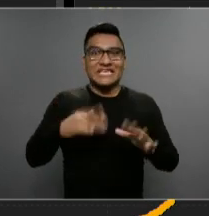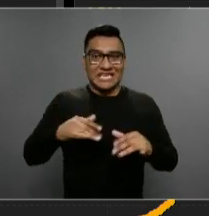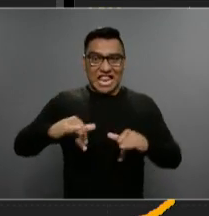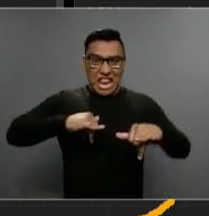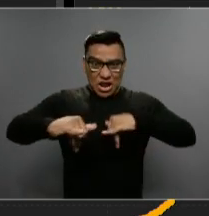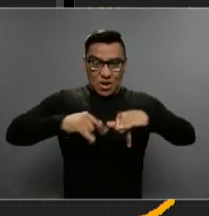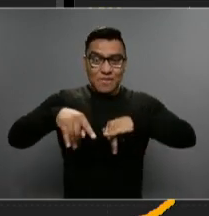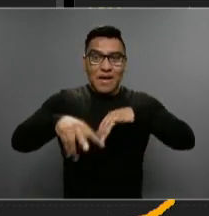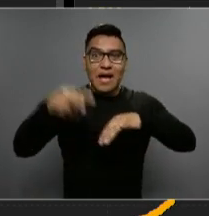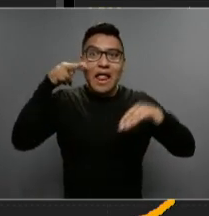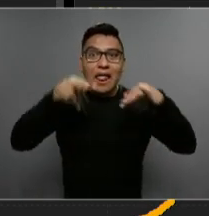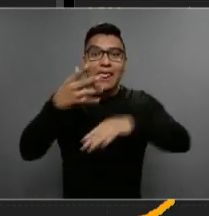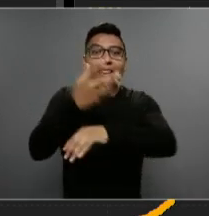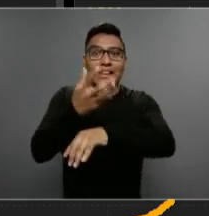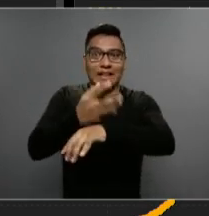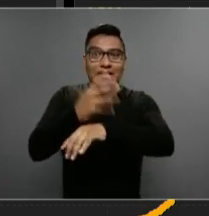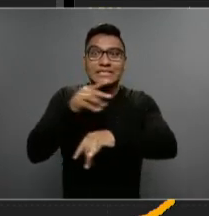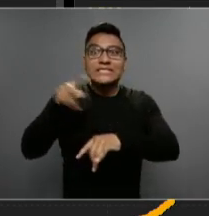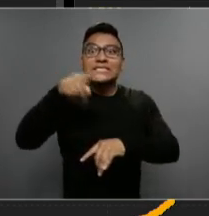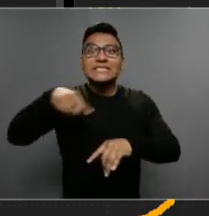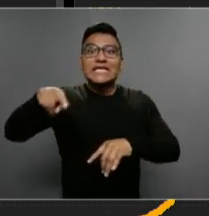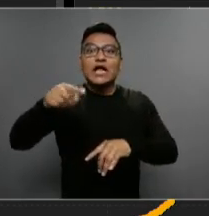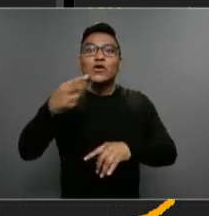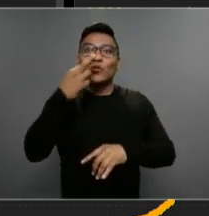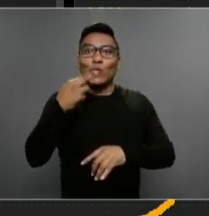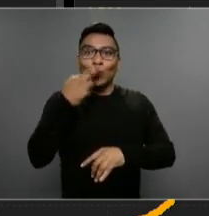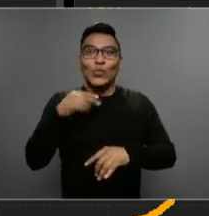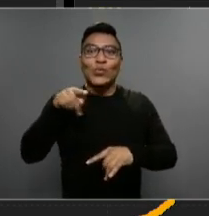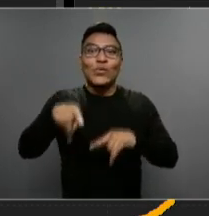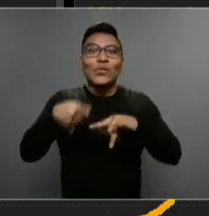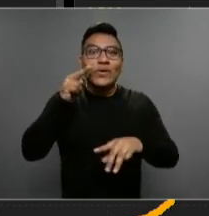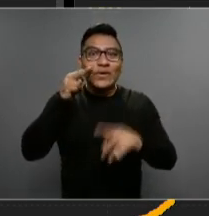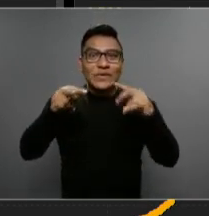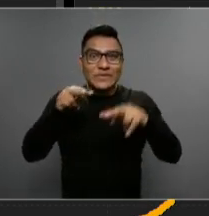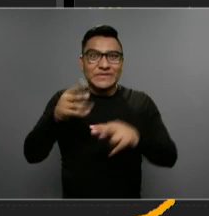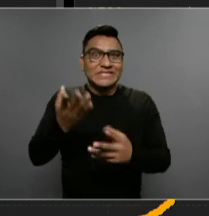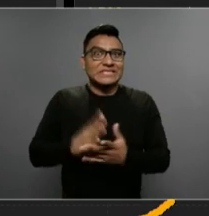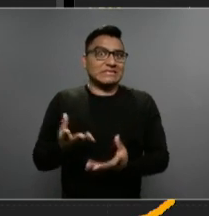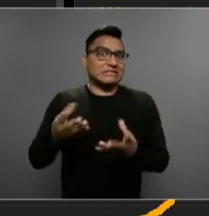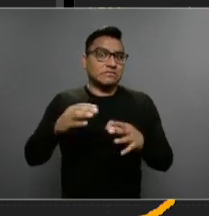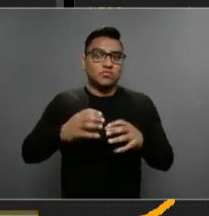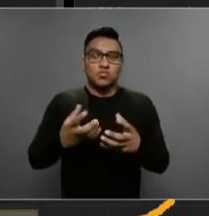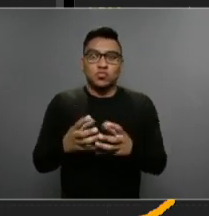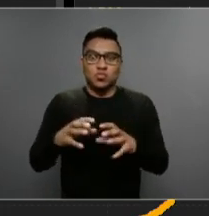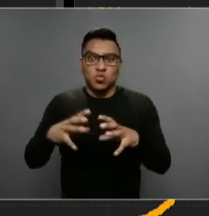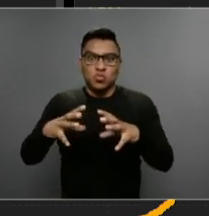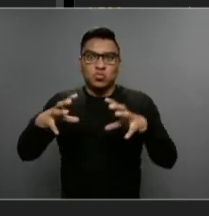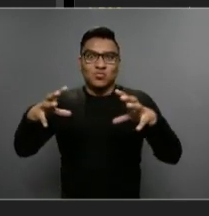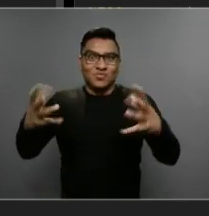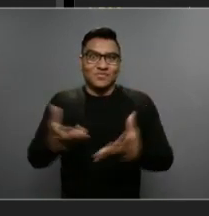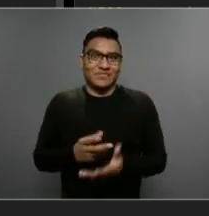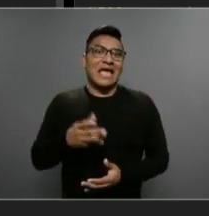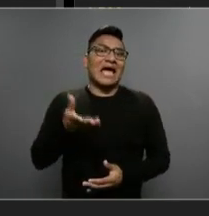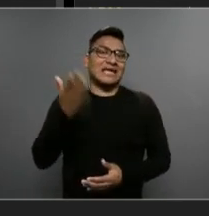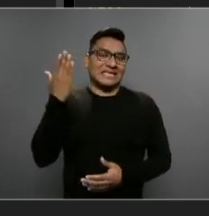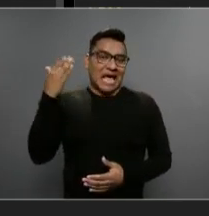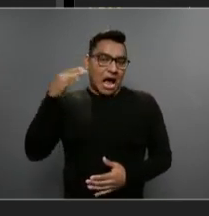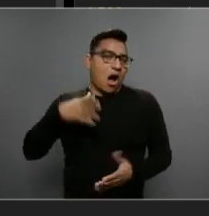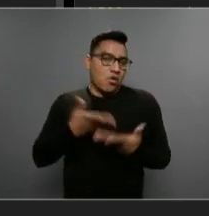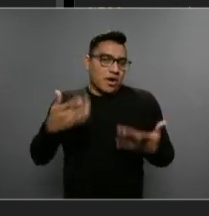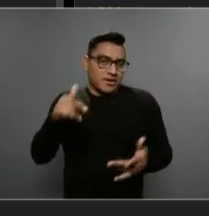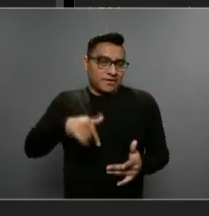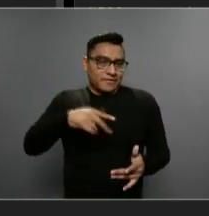aprecia Estados Unidos en el gráfico. Sí, por cierto, hay entre la comentocracia en